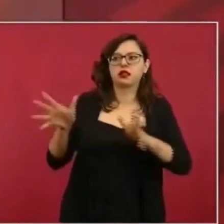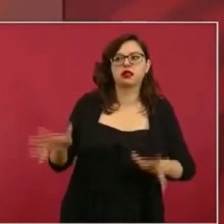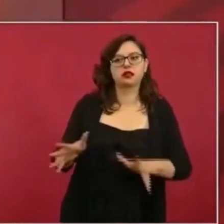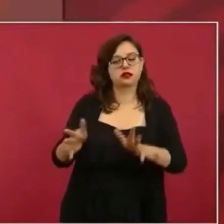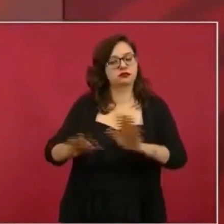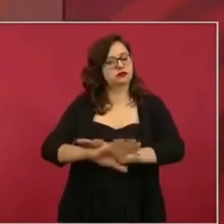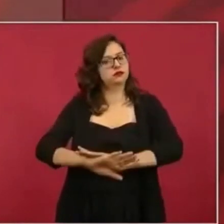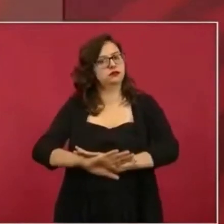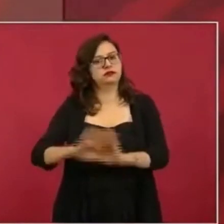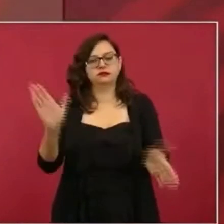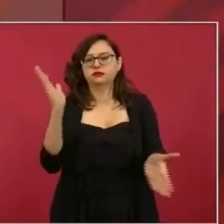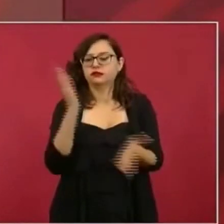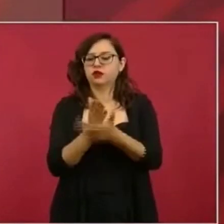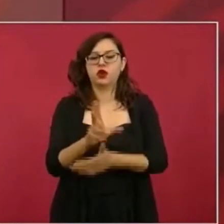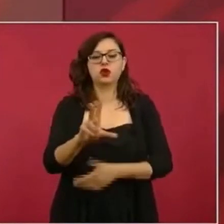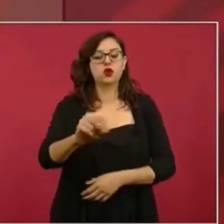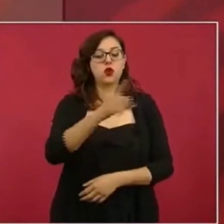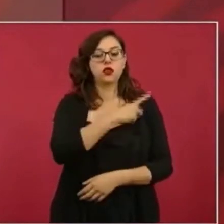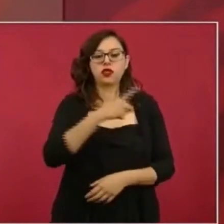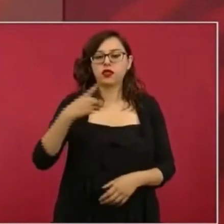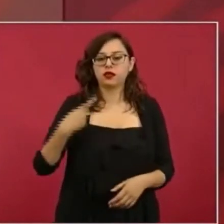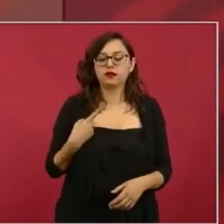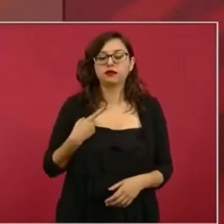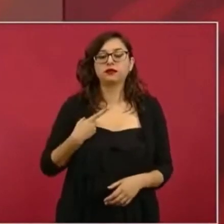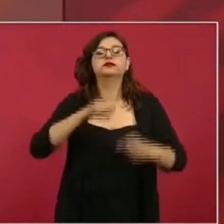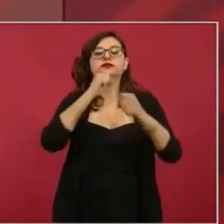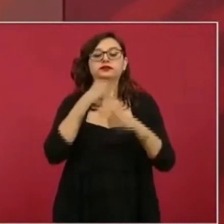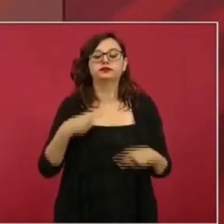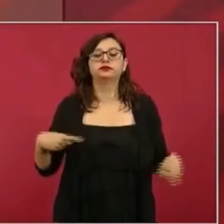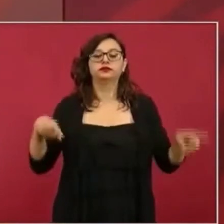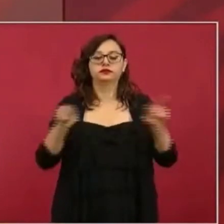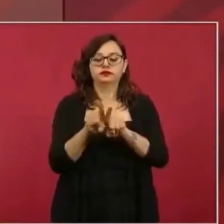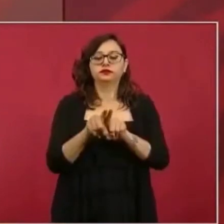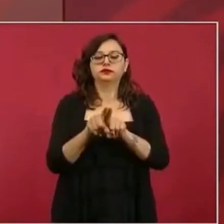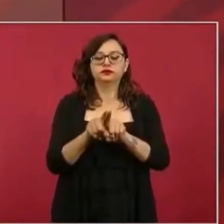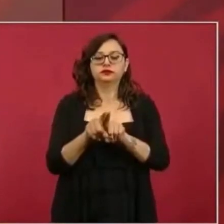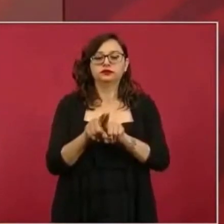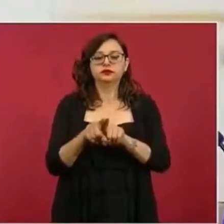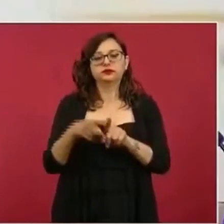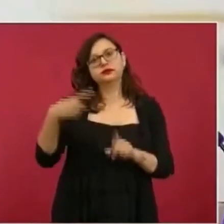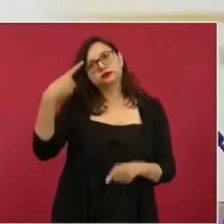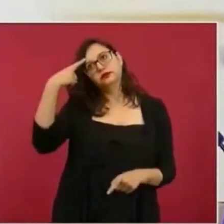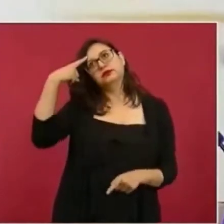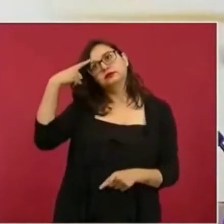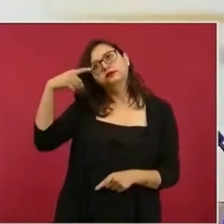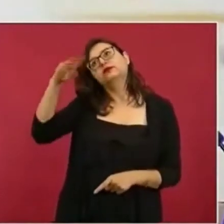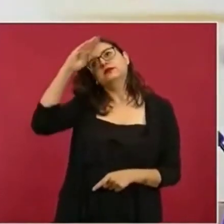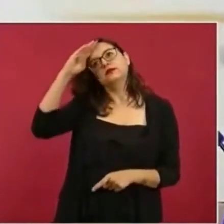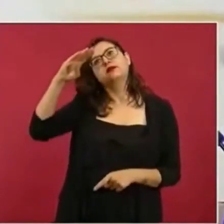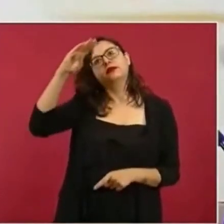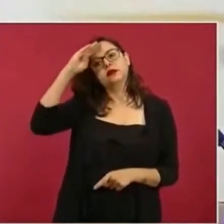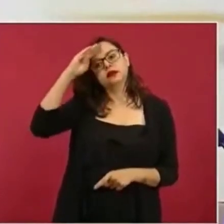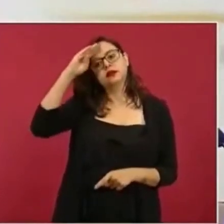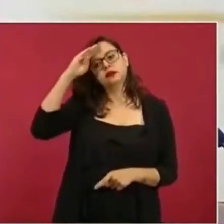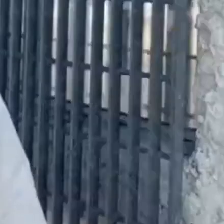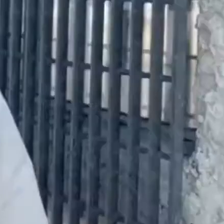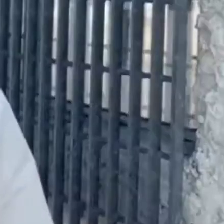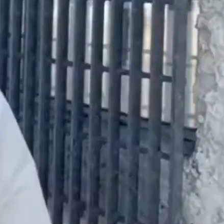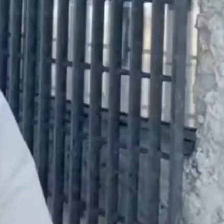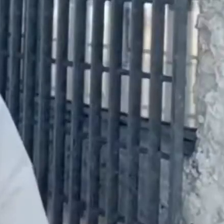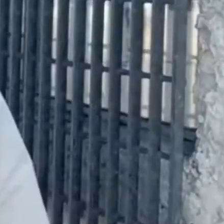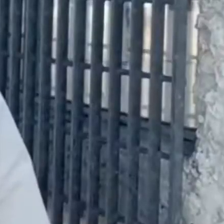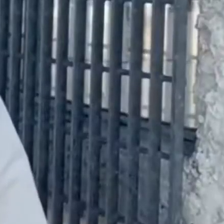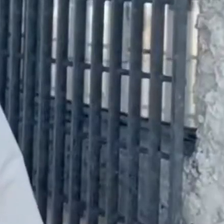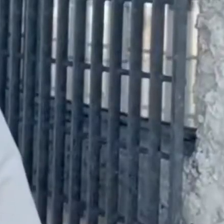en este escándalo, no escándalo, investigación, no investigación de la Casa Gris, la casa